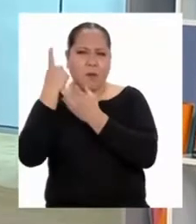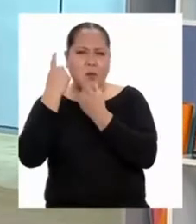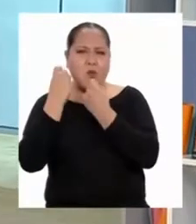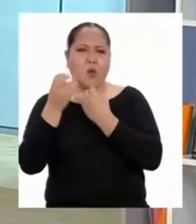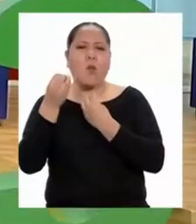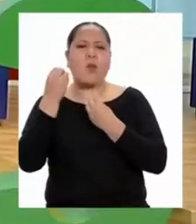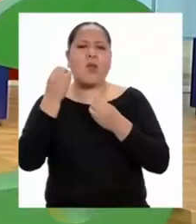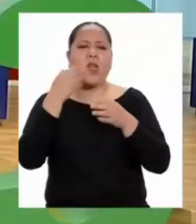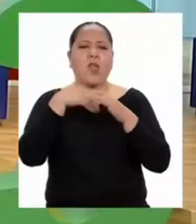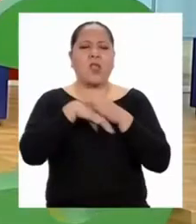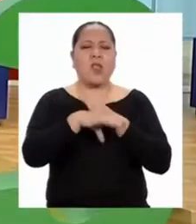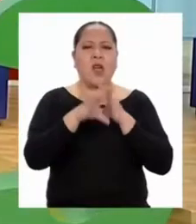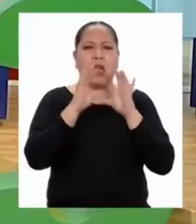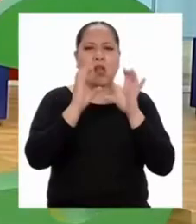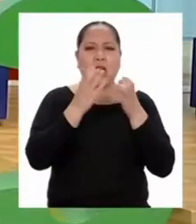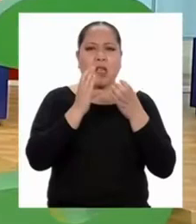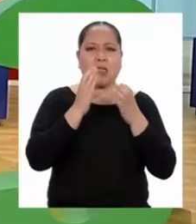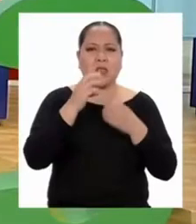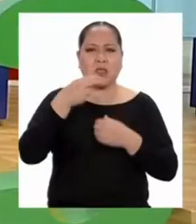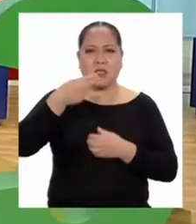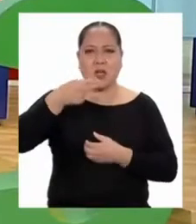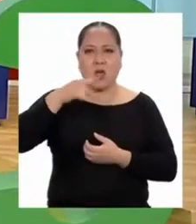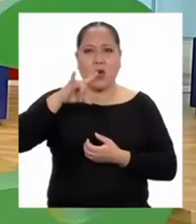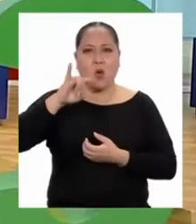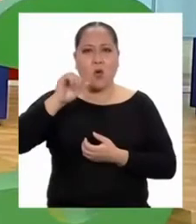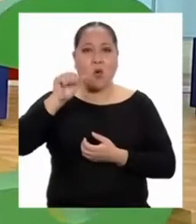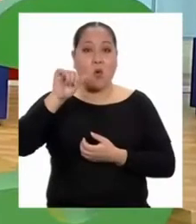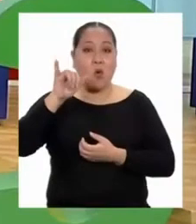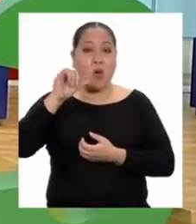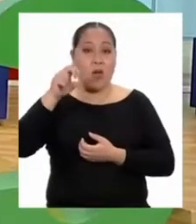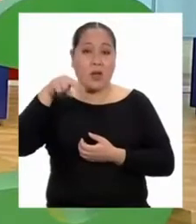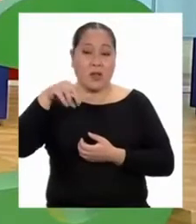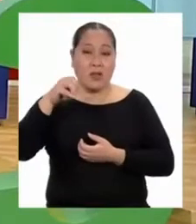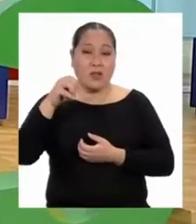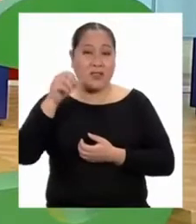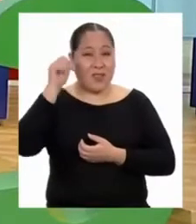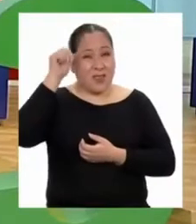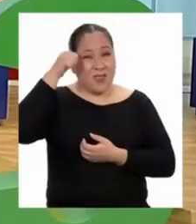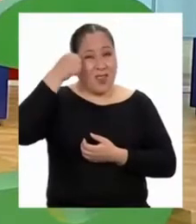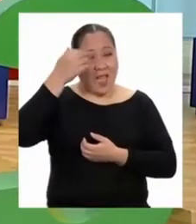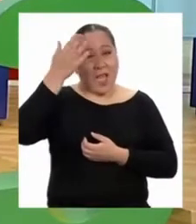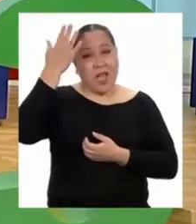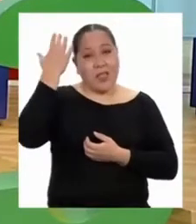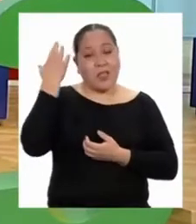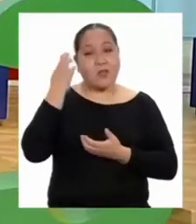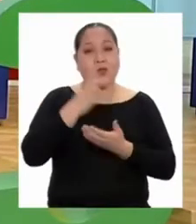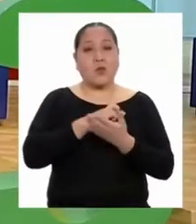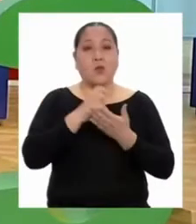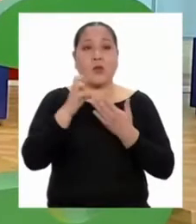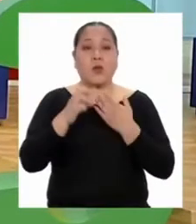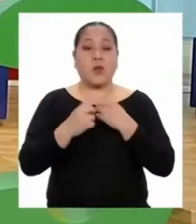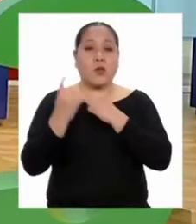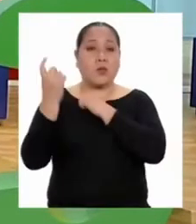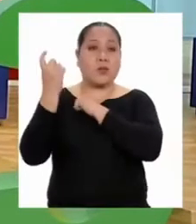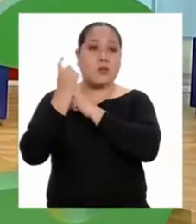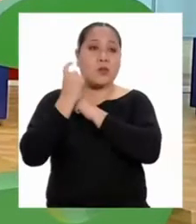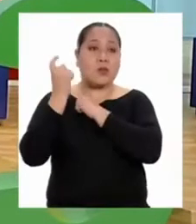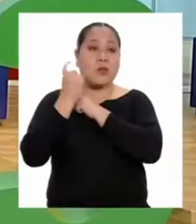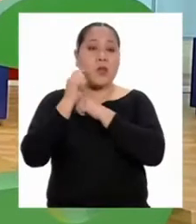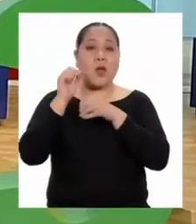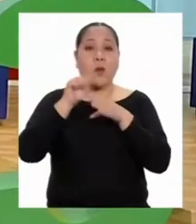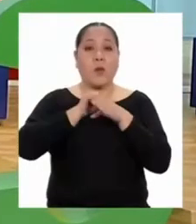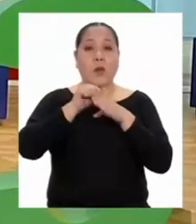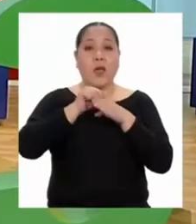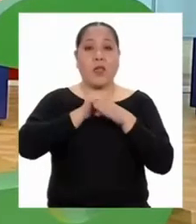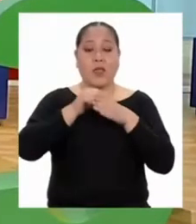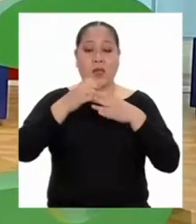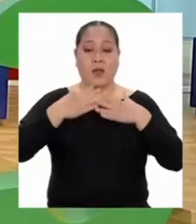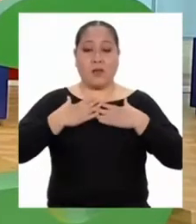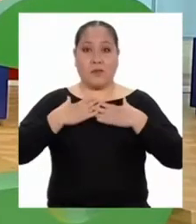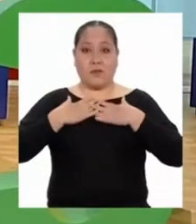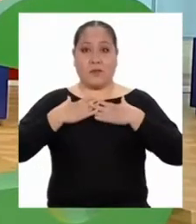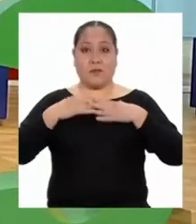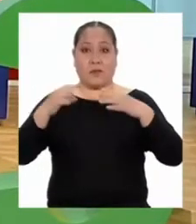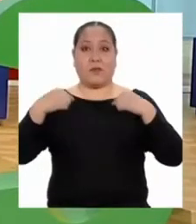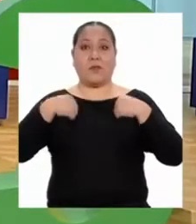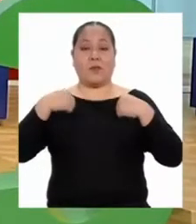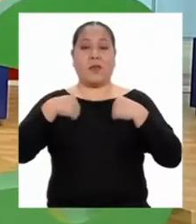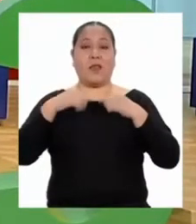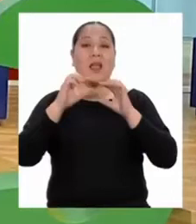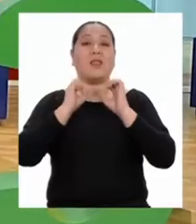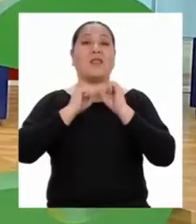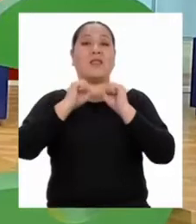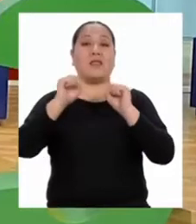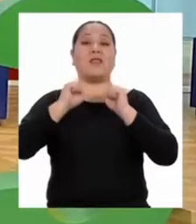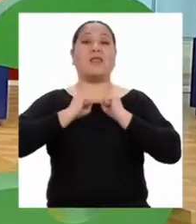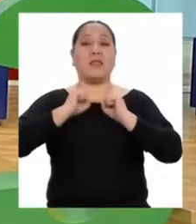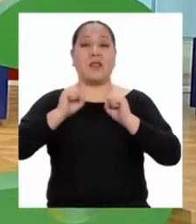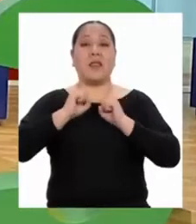Huayno. ¿Se acuerdan de que hace poco hicimos un programa que nos enseñaba sobre el ejercicio físico y que este es tan